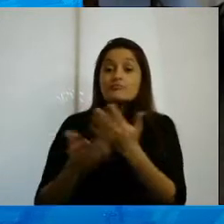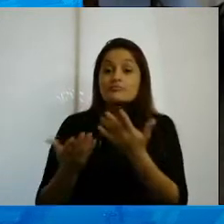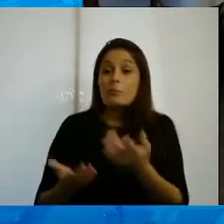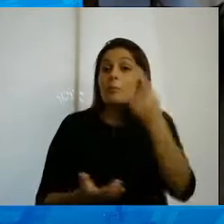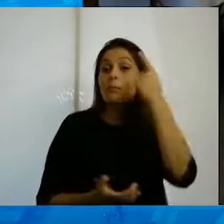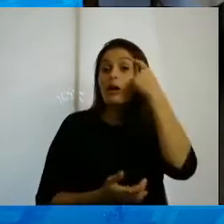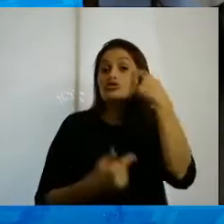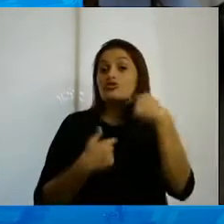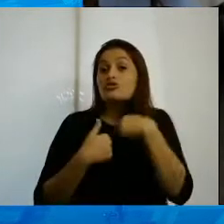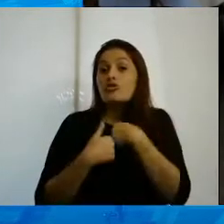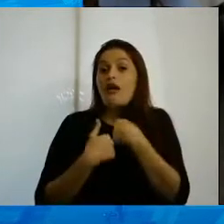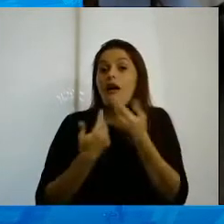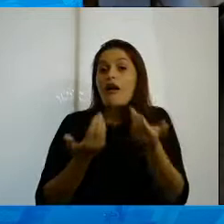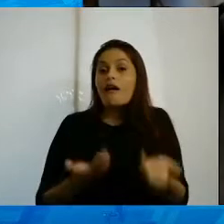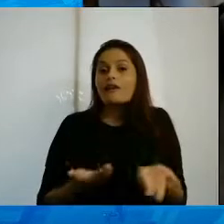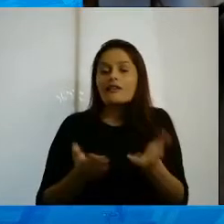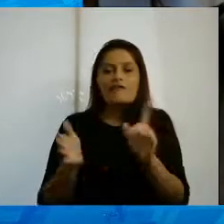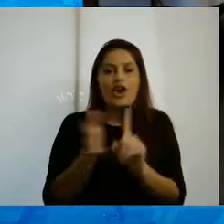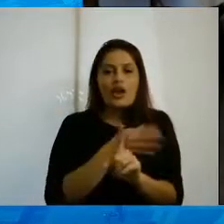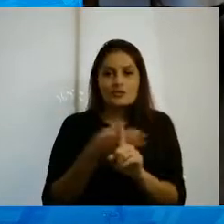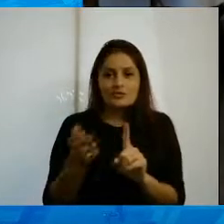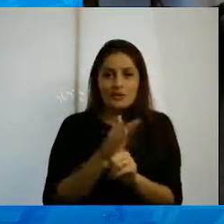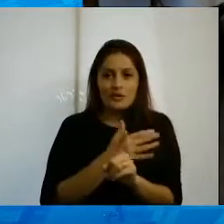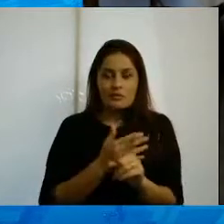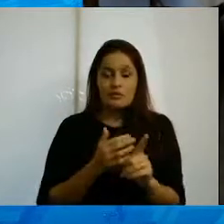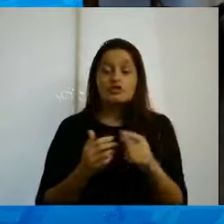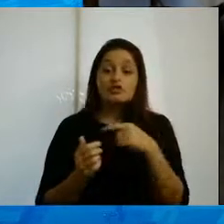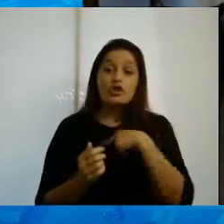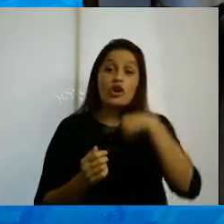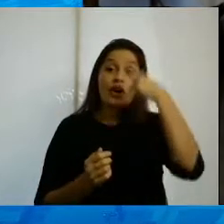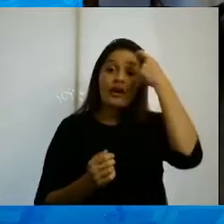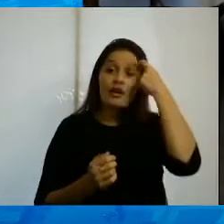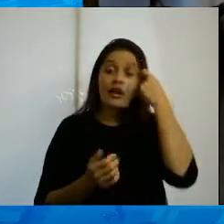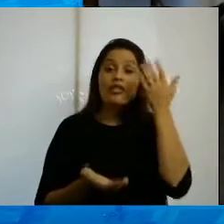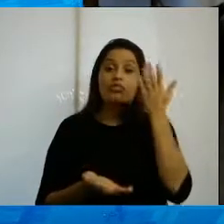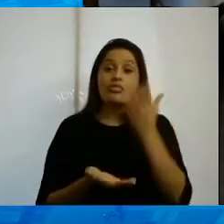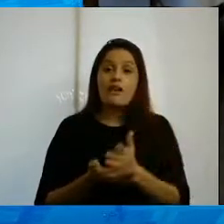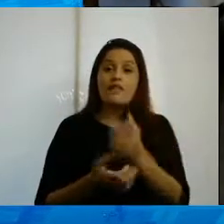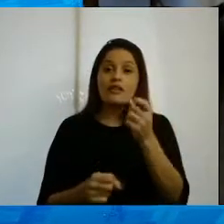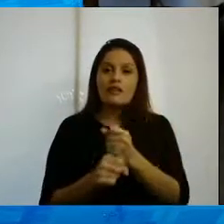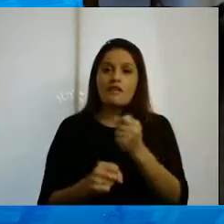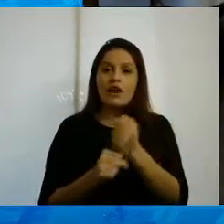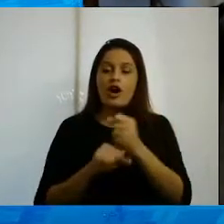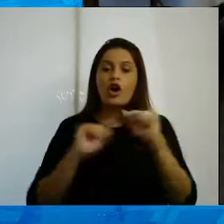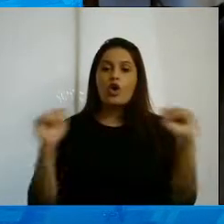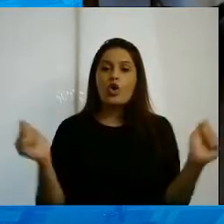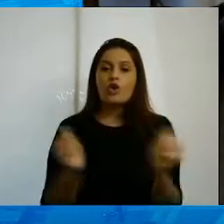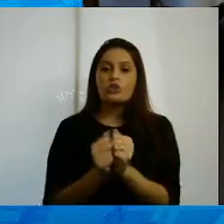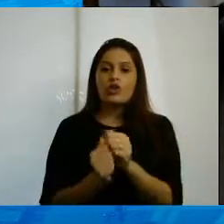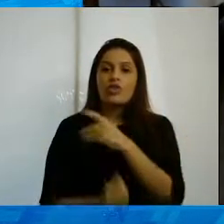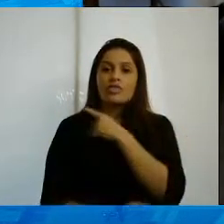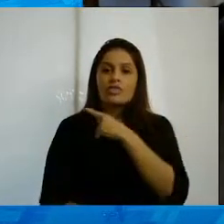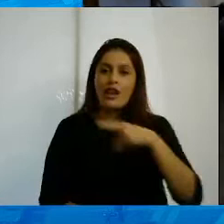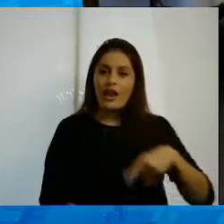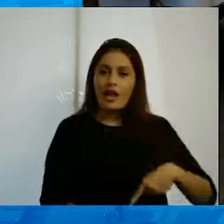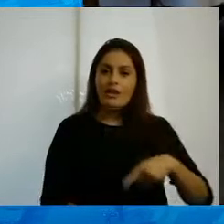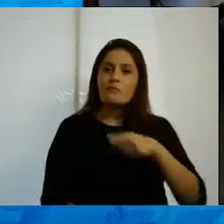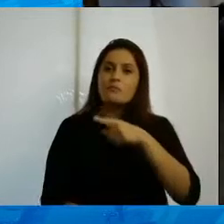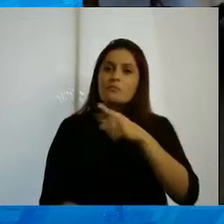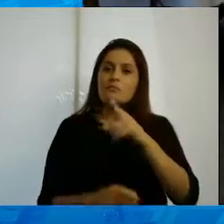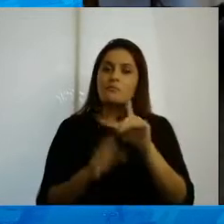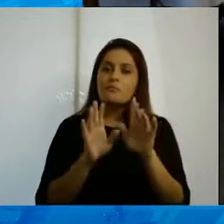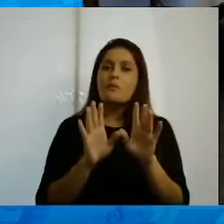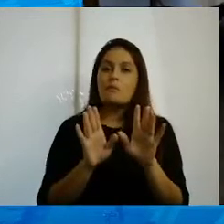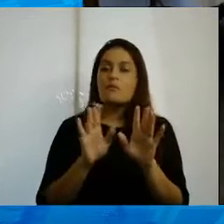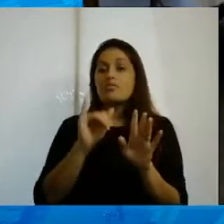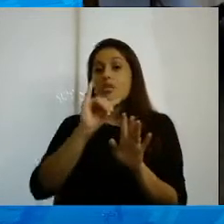esta extrema violencia. Creo que queremos trabajar en conjunto con la delegada presidencial, por eso le dije que